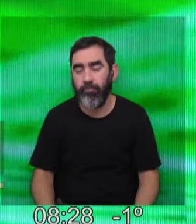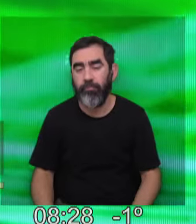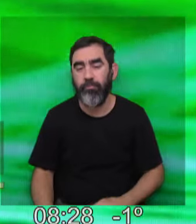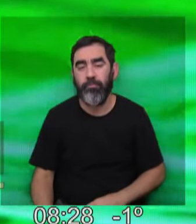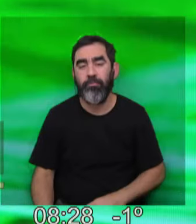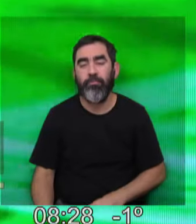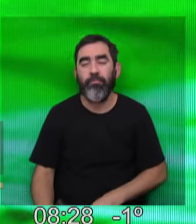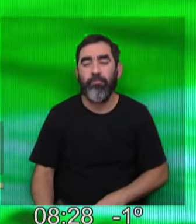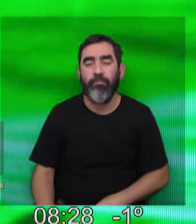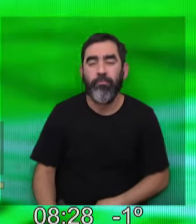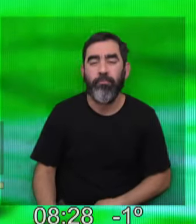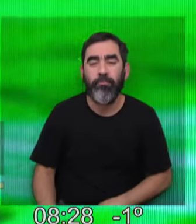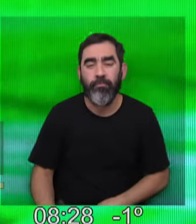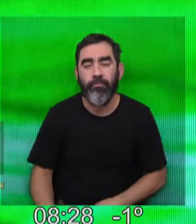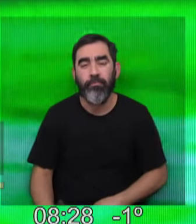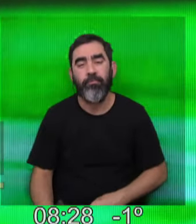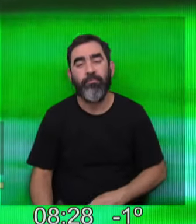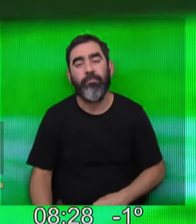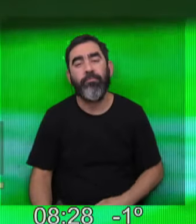Mire, primero,